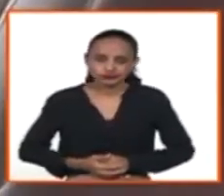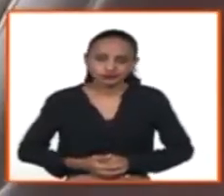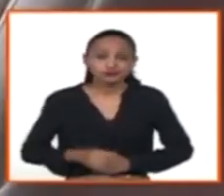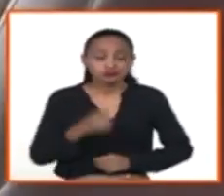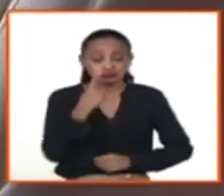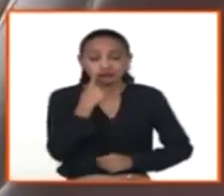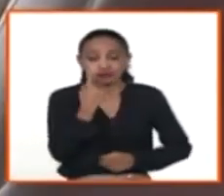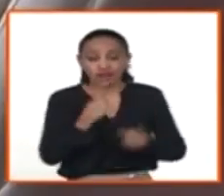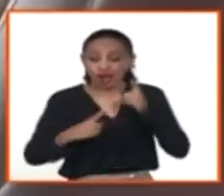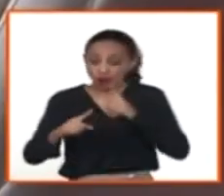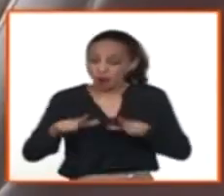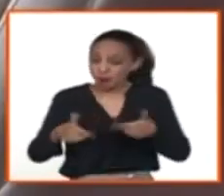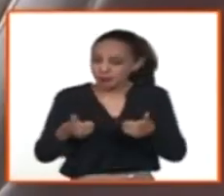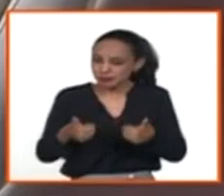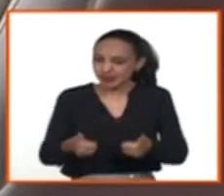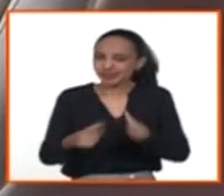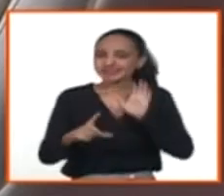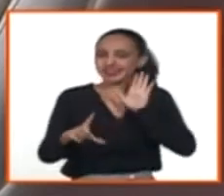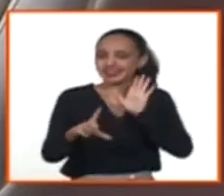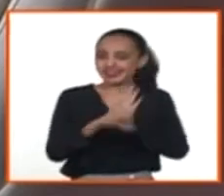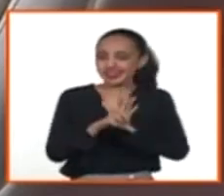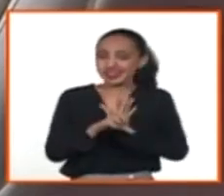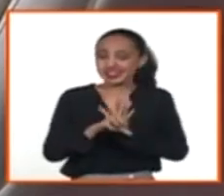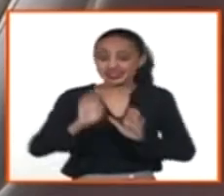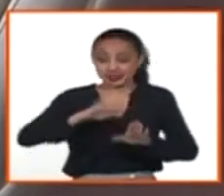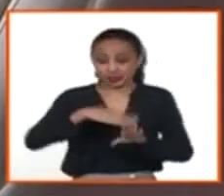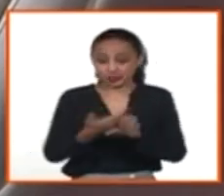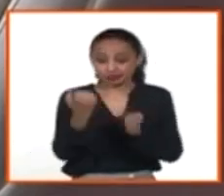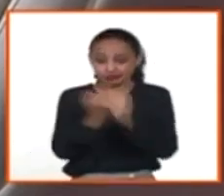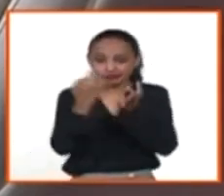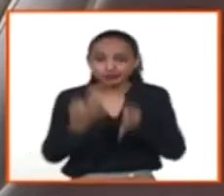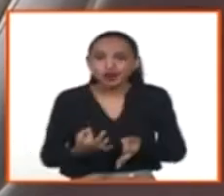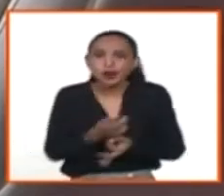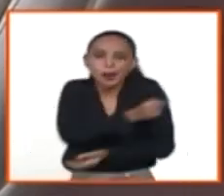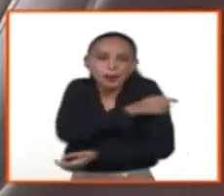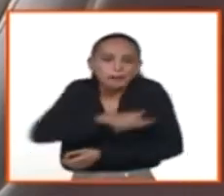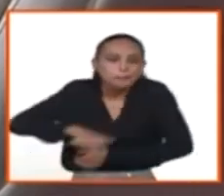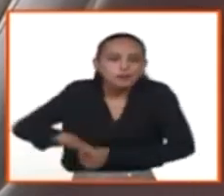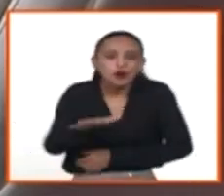vez sea aprobado, ¿cuánto implica entonces de participación popular,